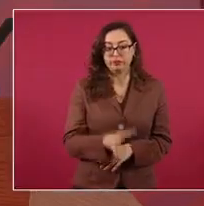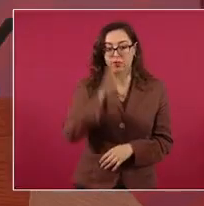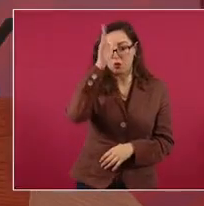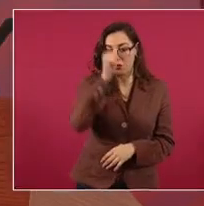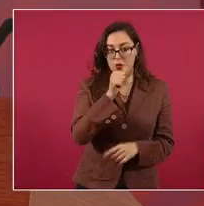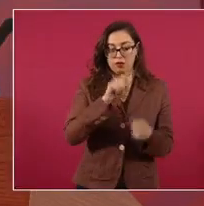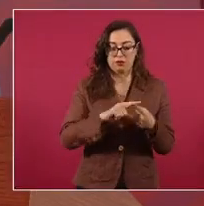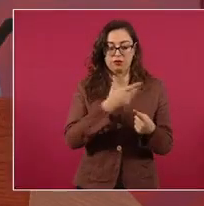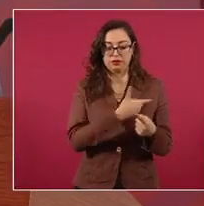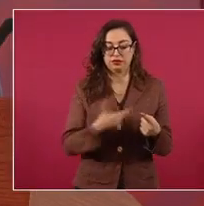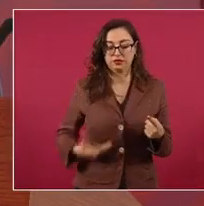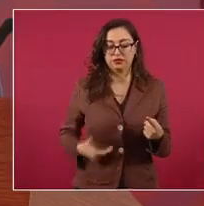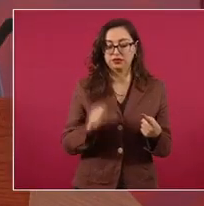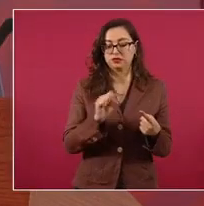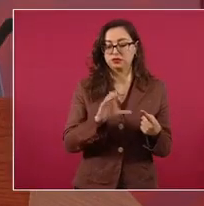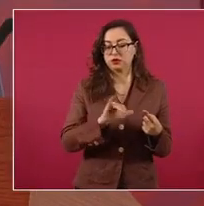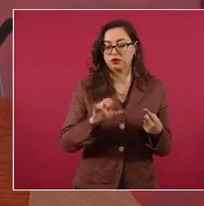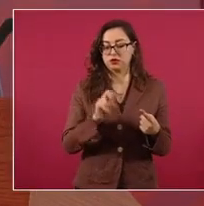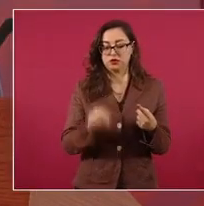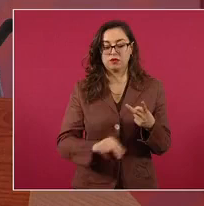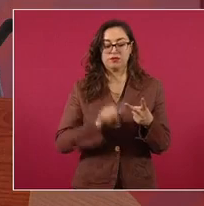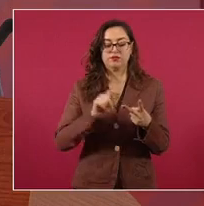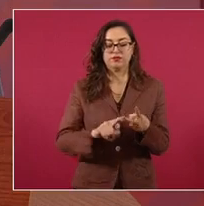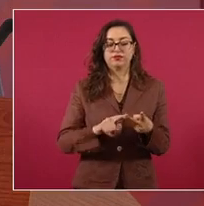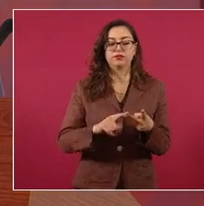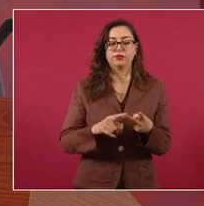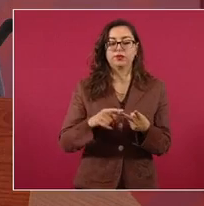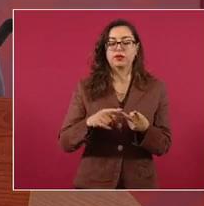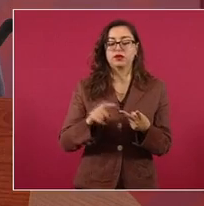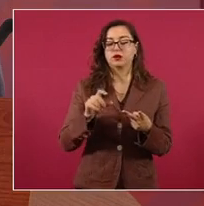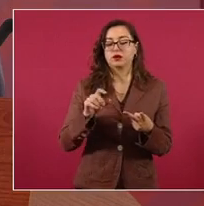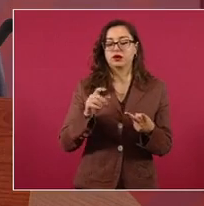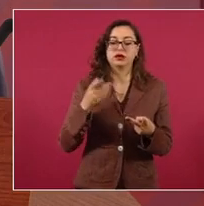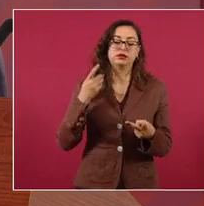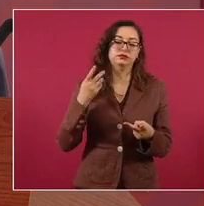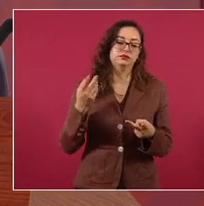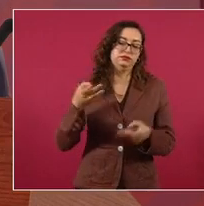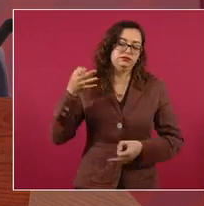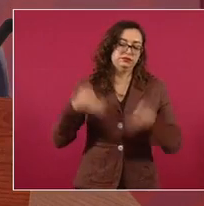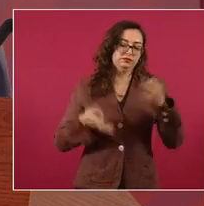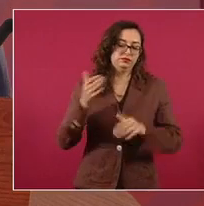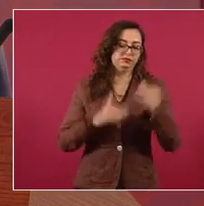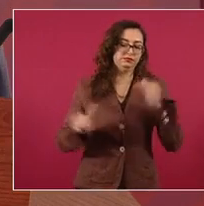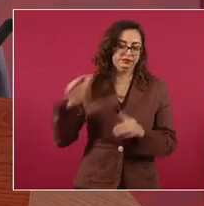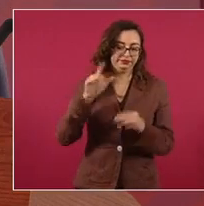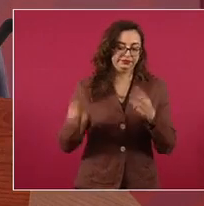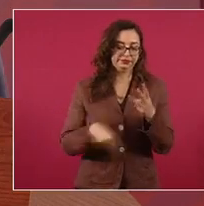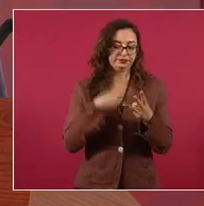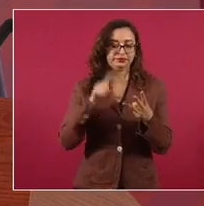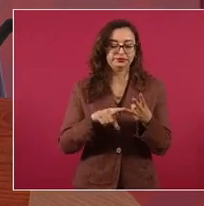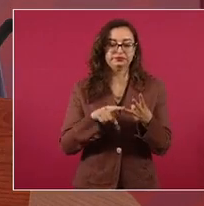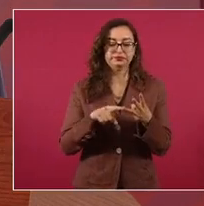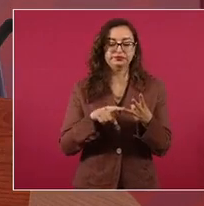de la Corte, con el fiscal general y